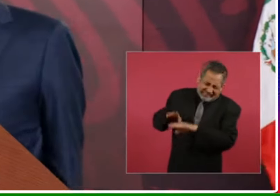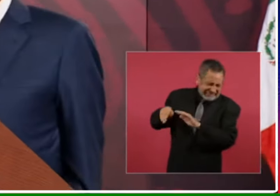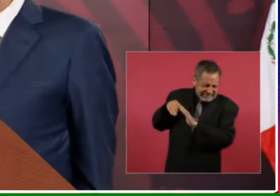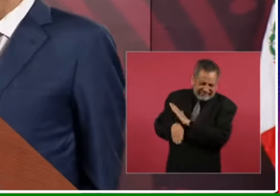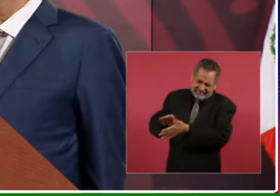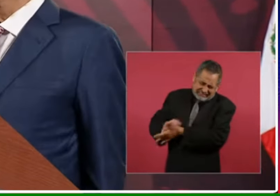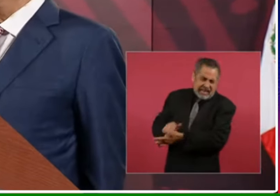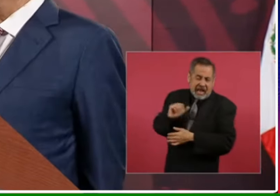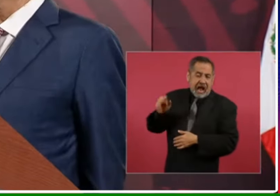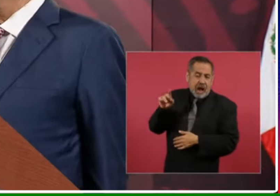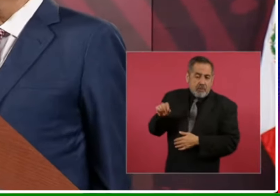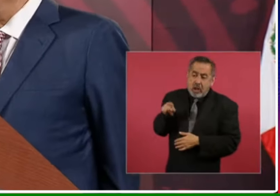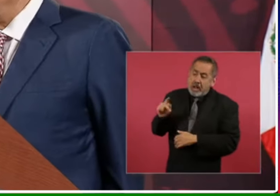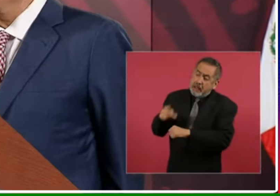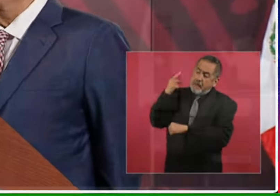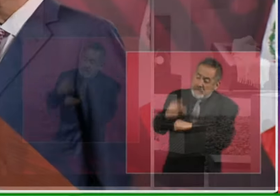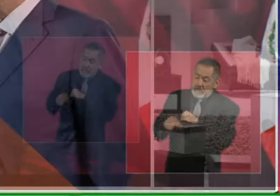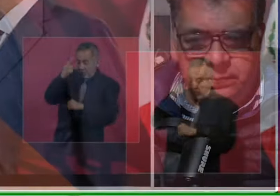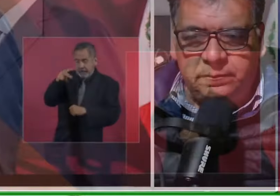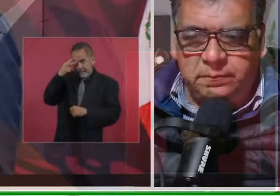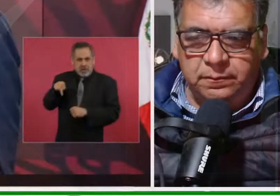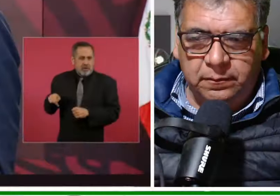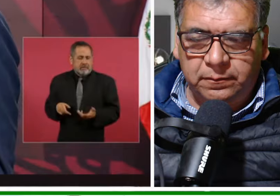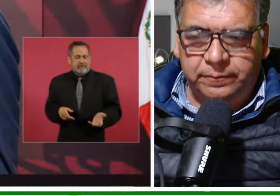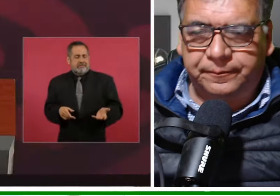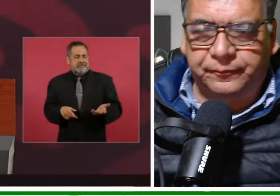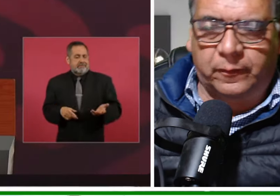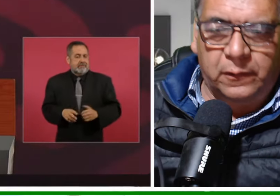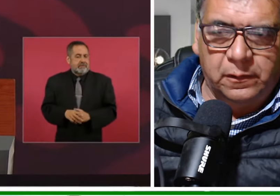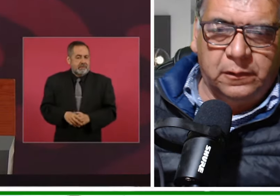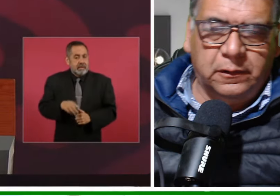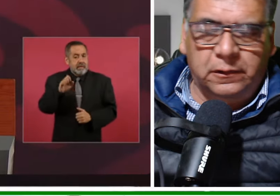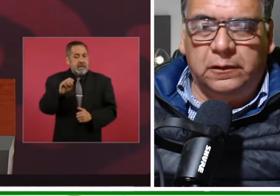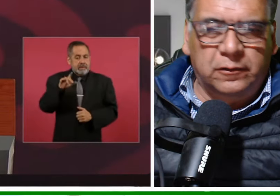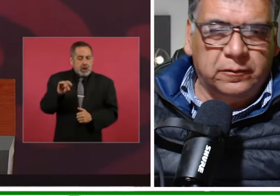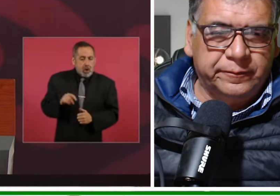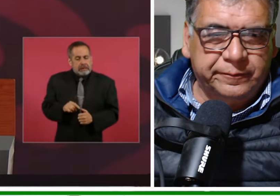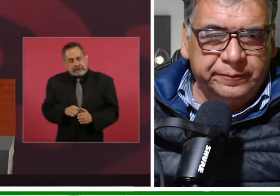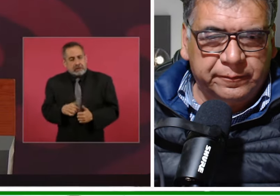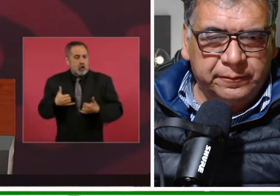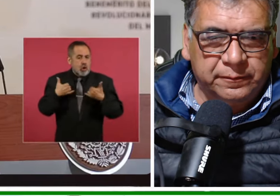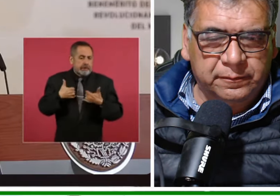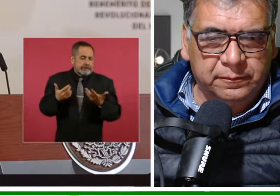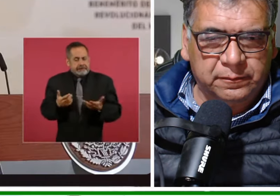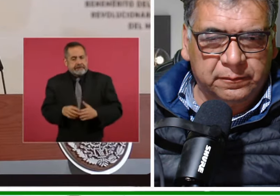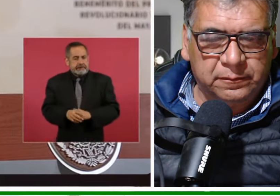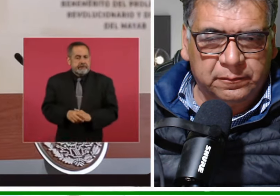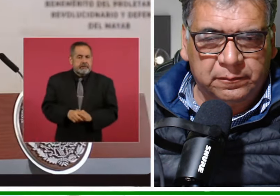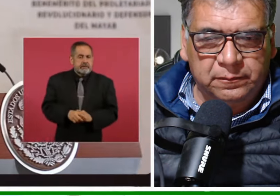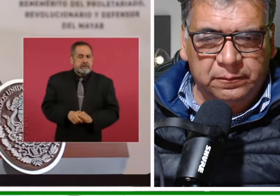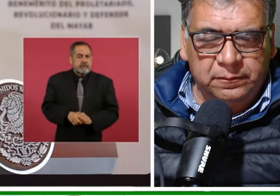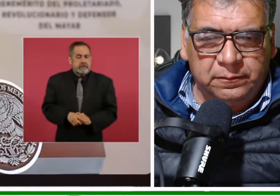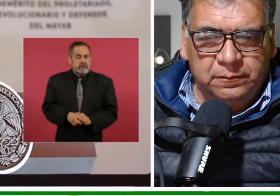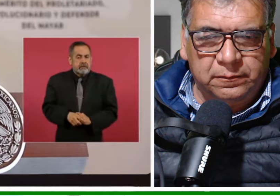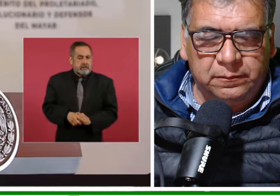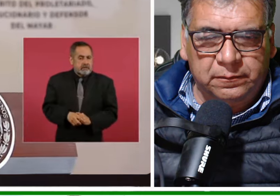porque es un peligro para México y todavía Emilio joven este